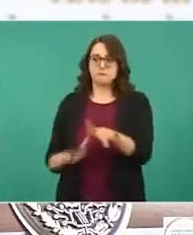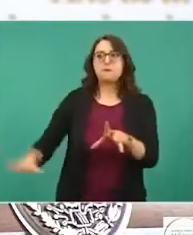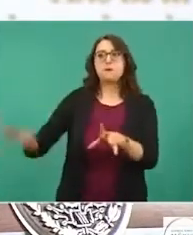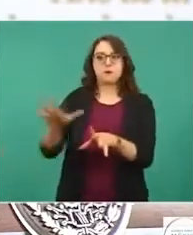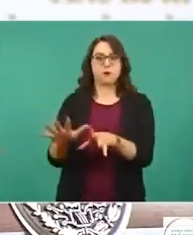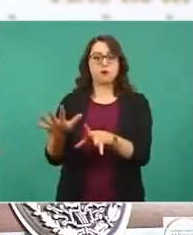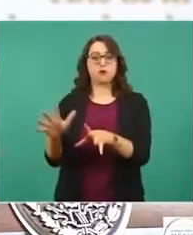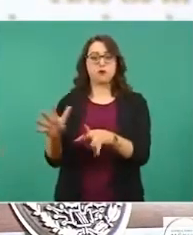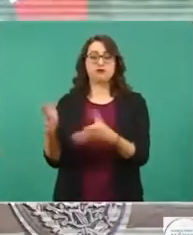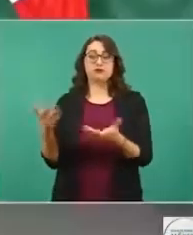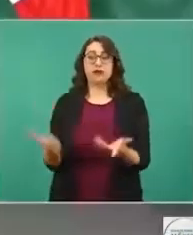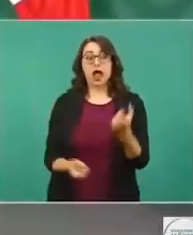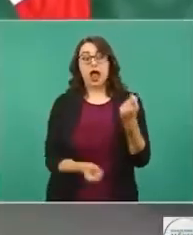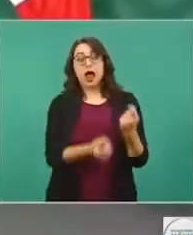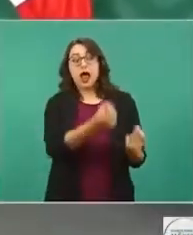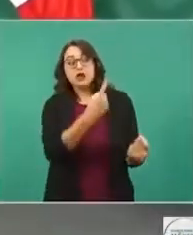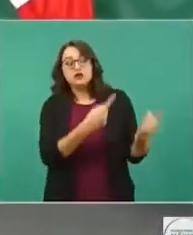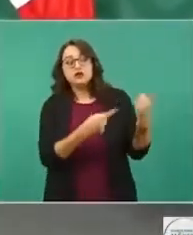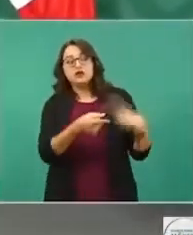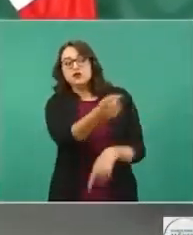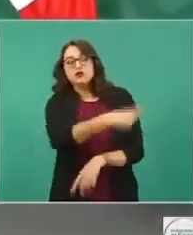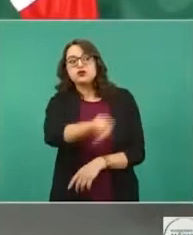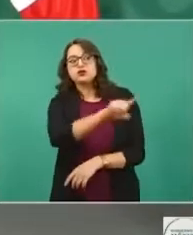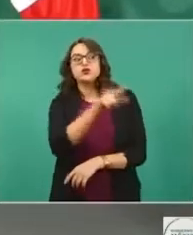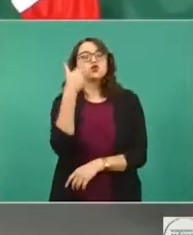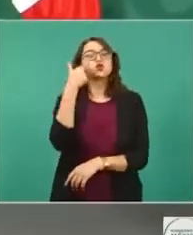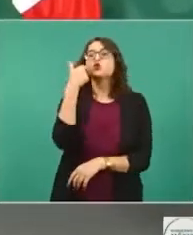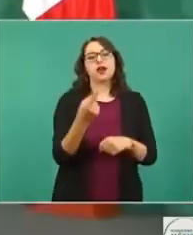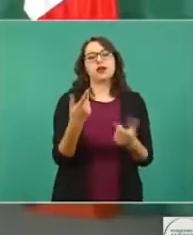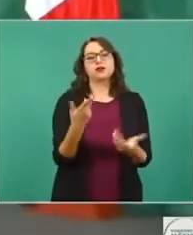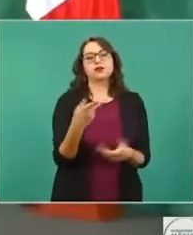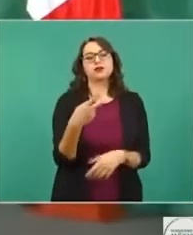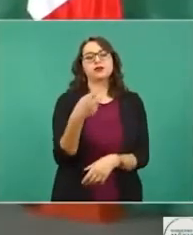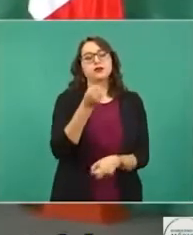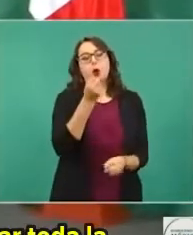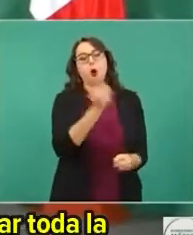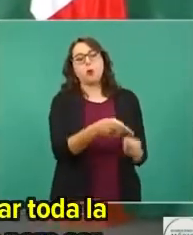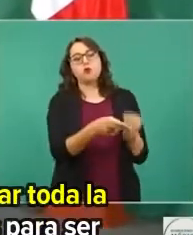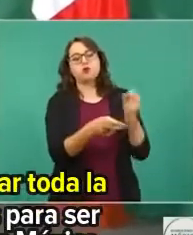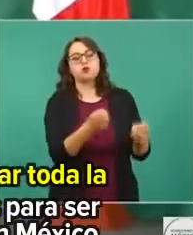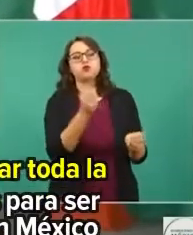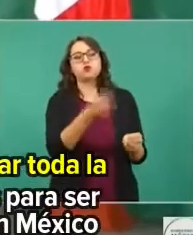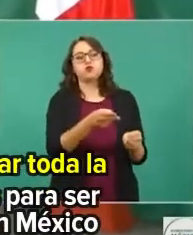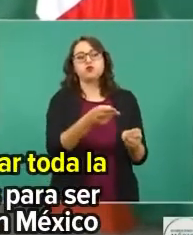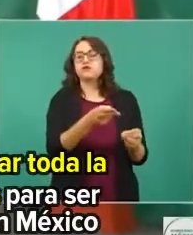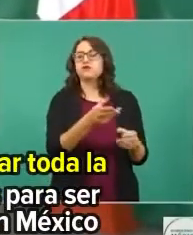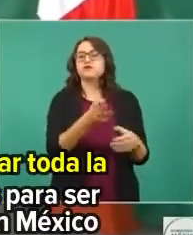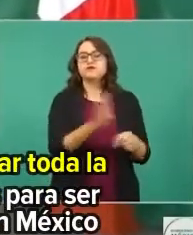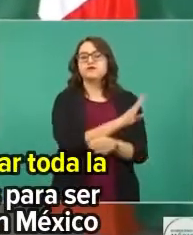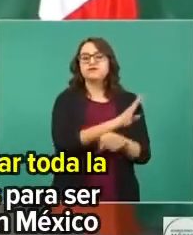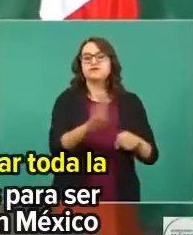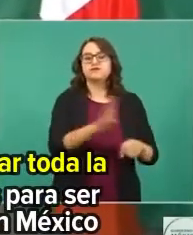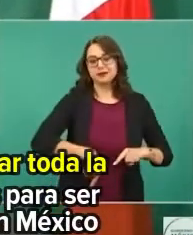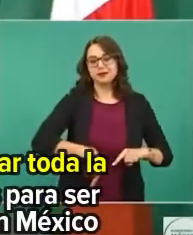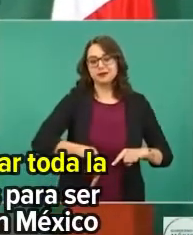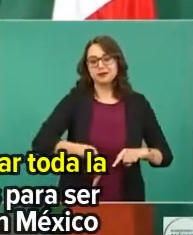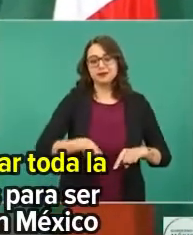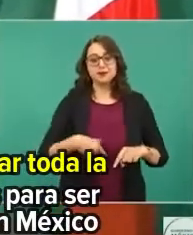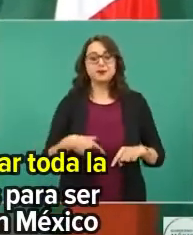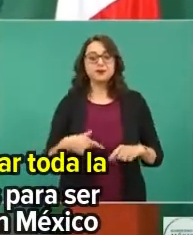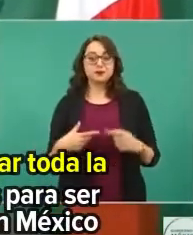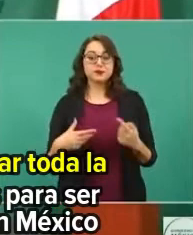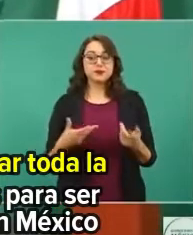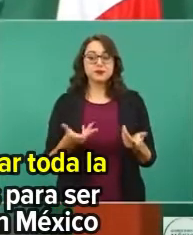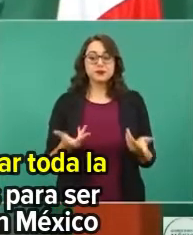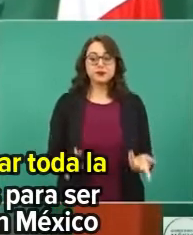porque a ellos les beneficia el marco legal actual, que